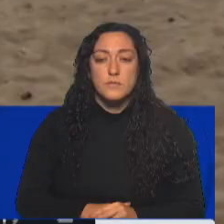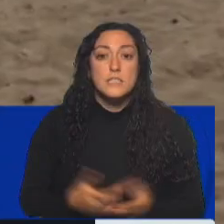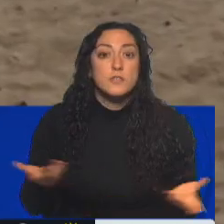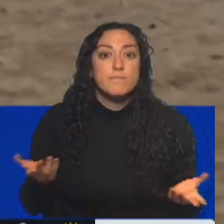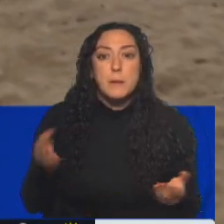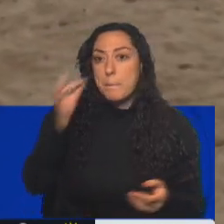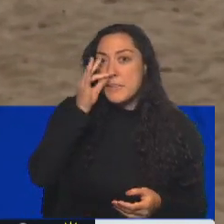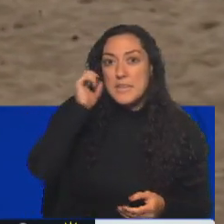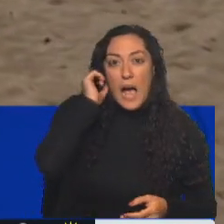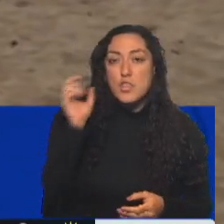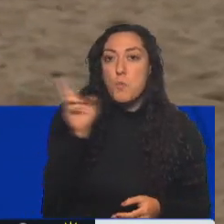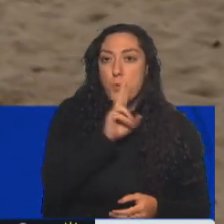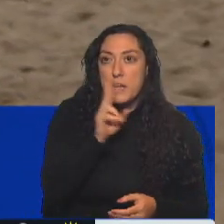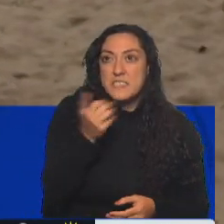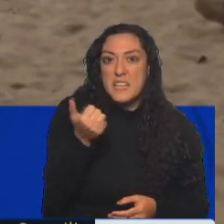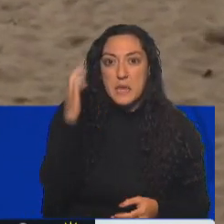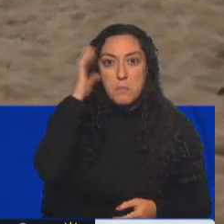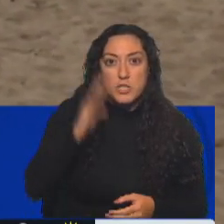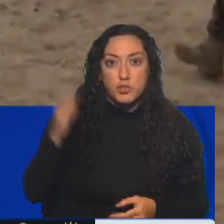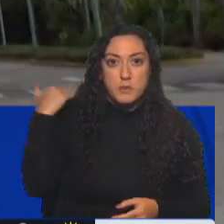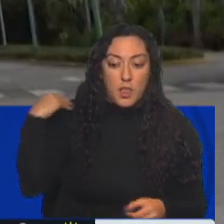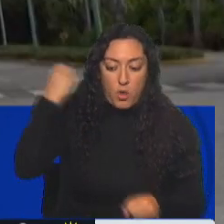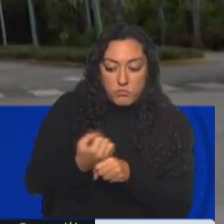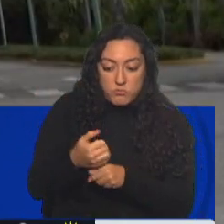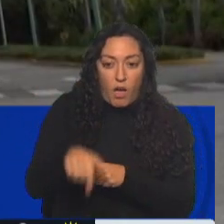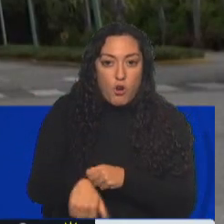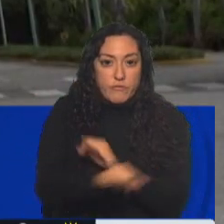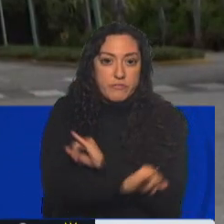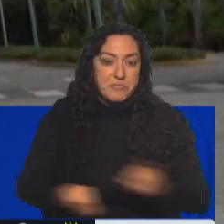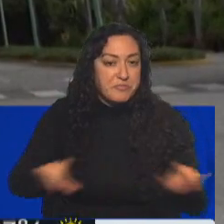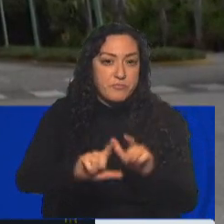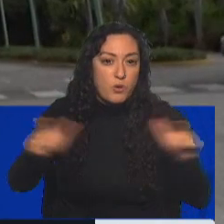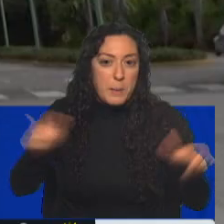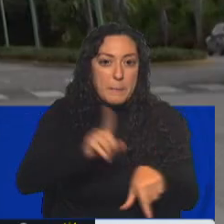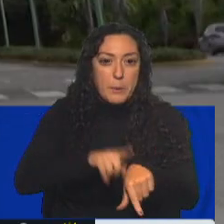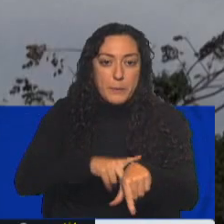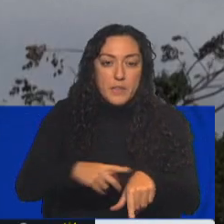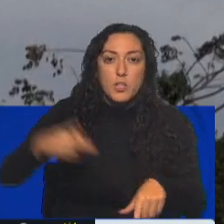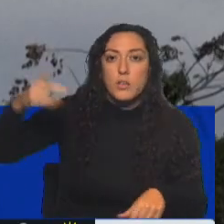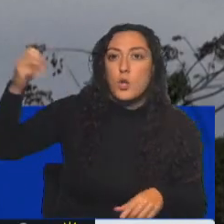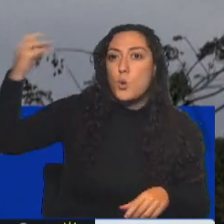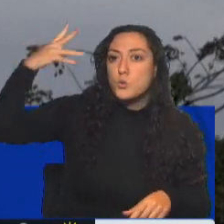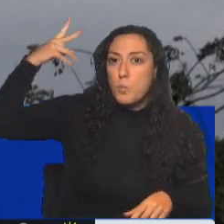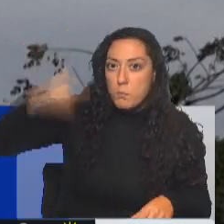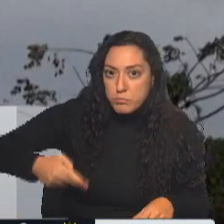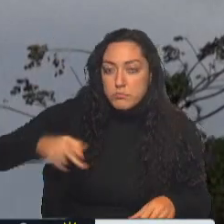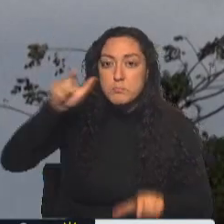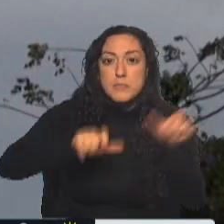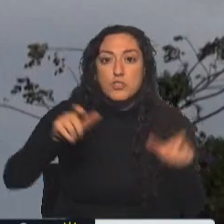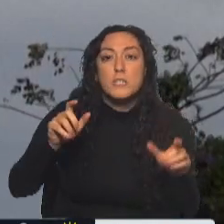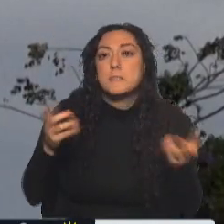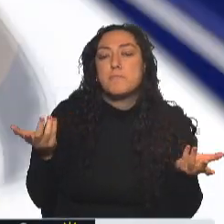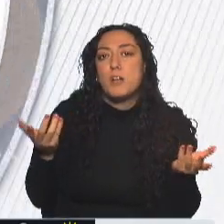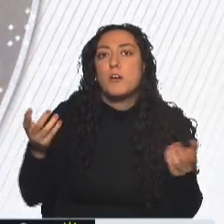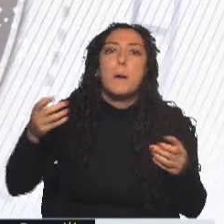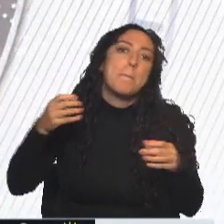de 20 años desde el 6 de marzo pasado, cuando tras un corte de energía, varios huéspedes del mismo hotel salieron a la